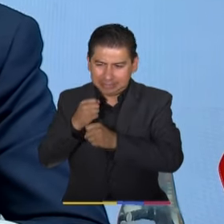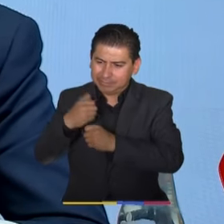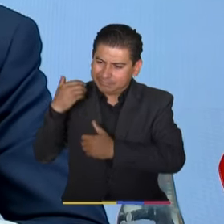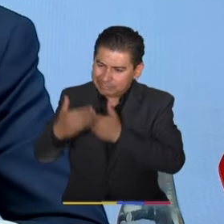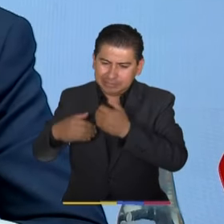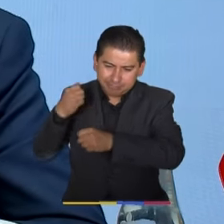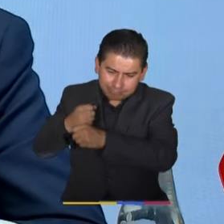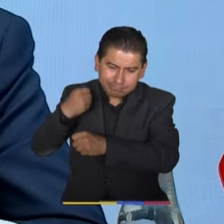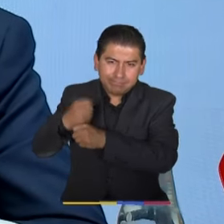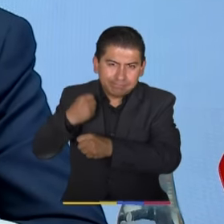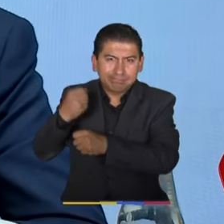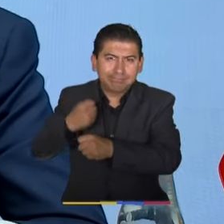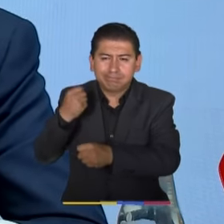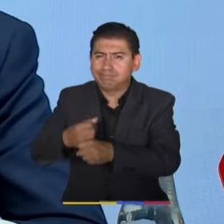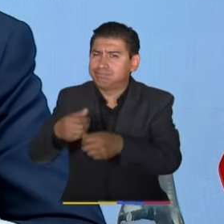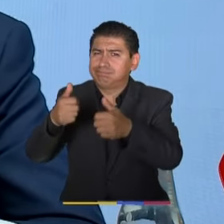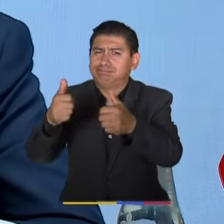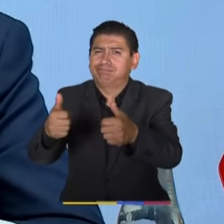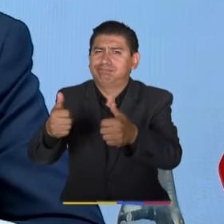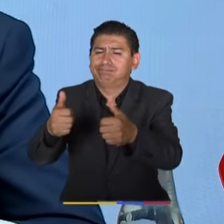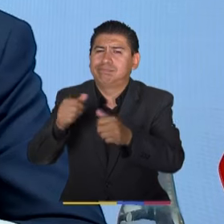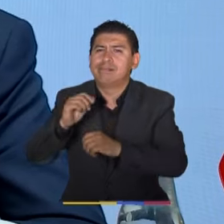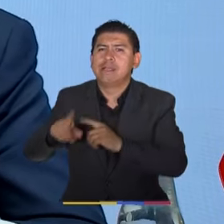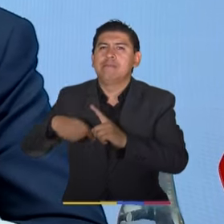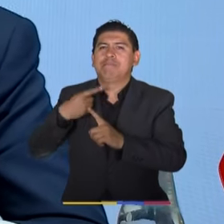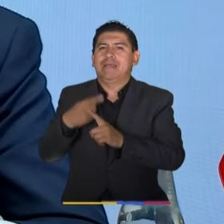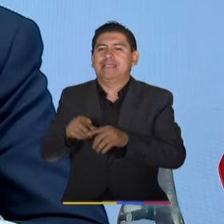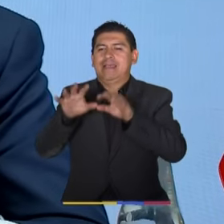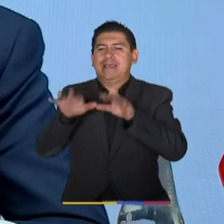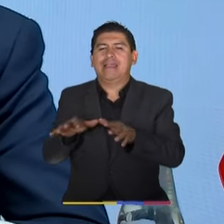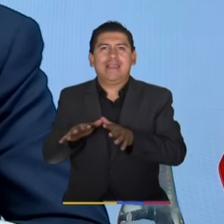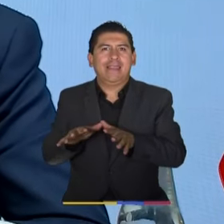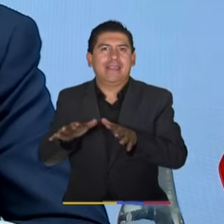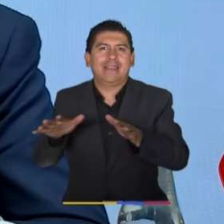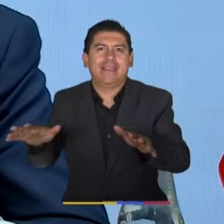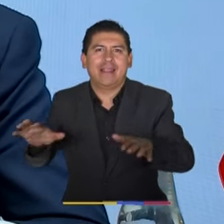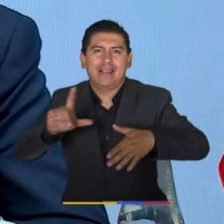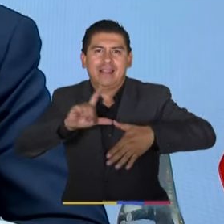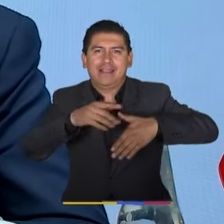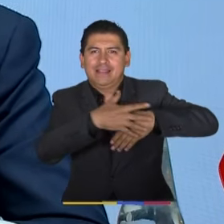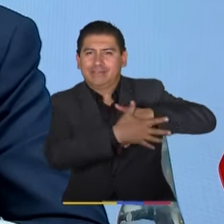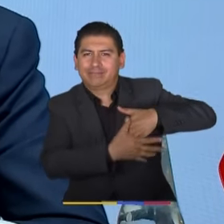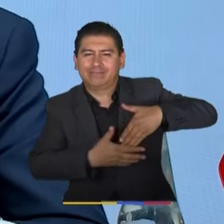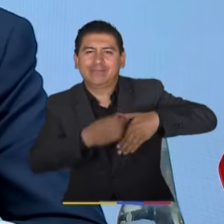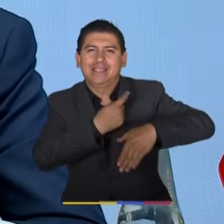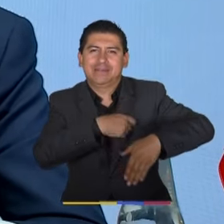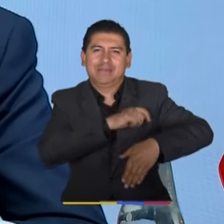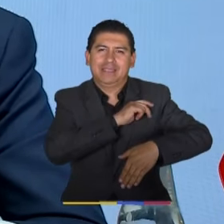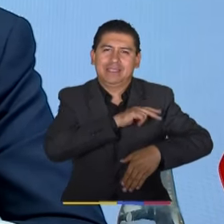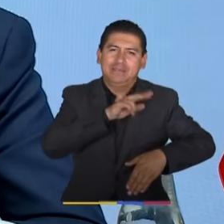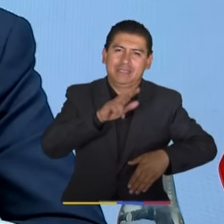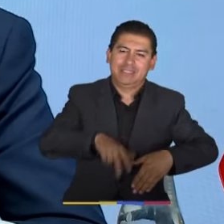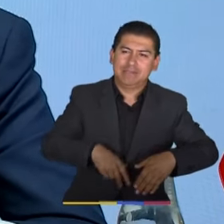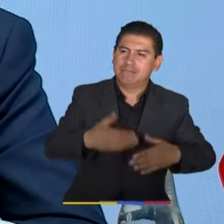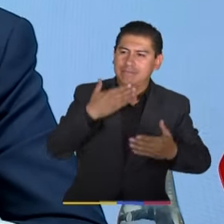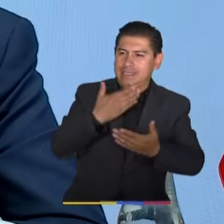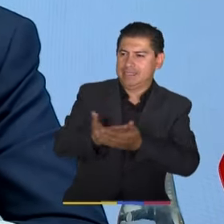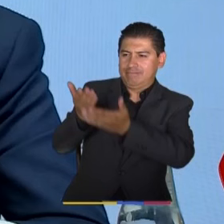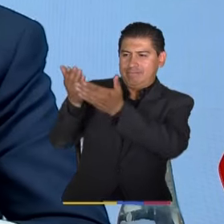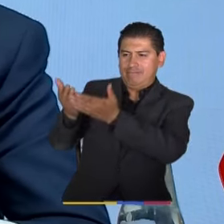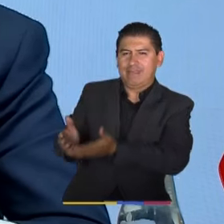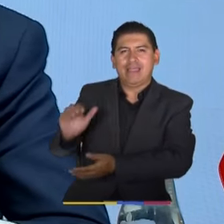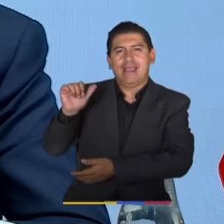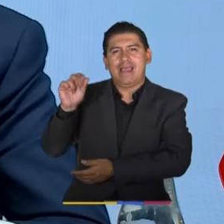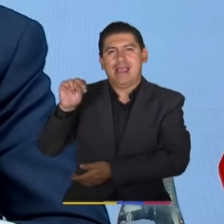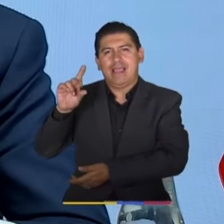labor de acompañamiento e impulso de la Secretaría General Iberoamericana, dirigida por su secretario general,